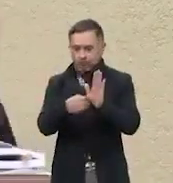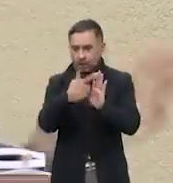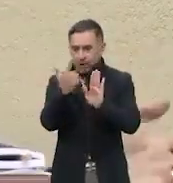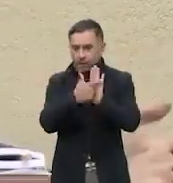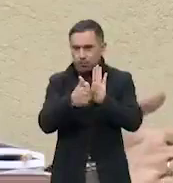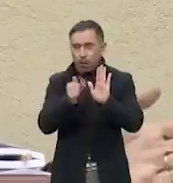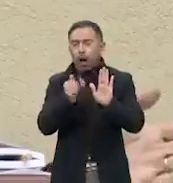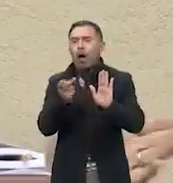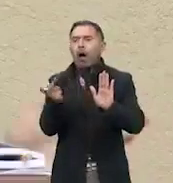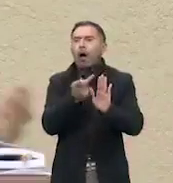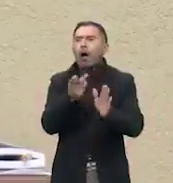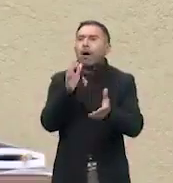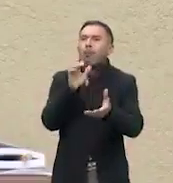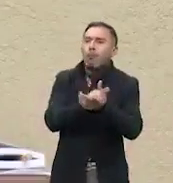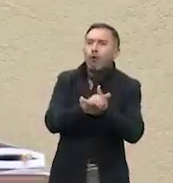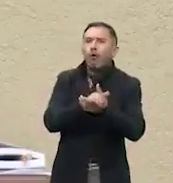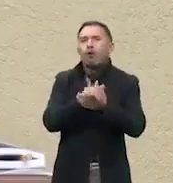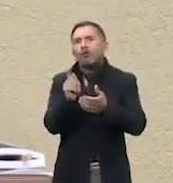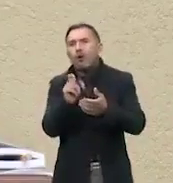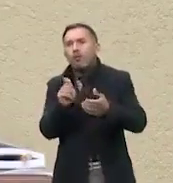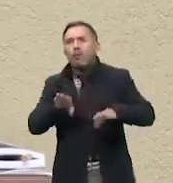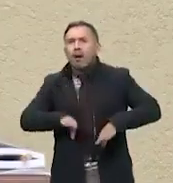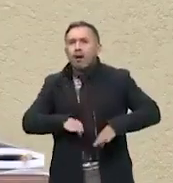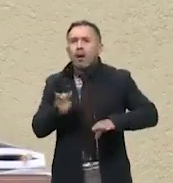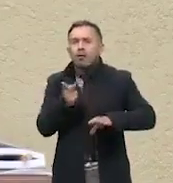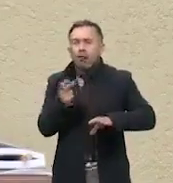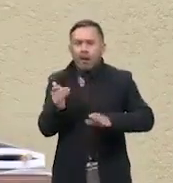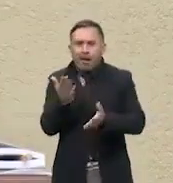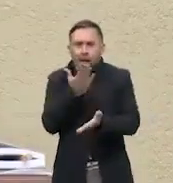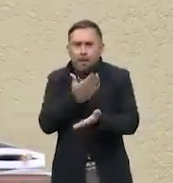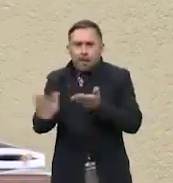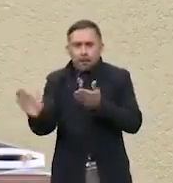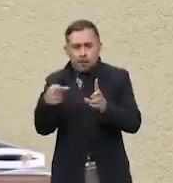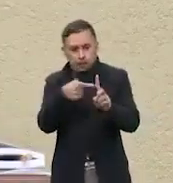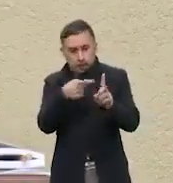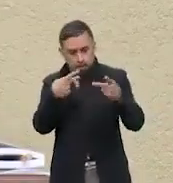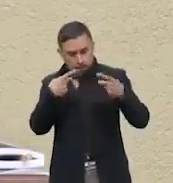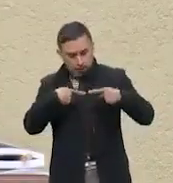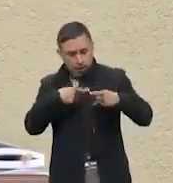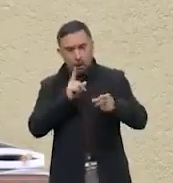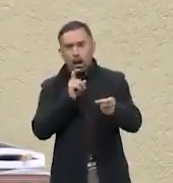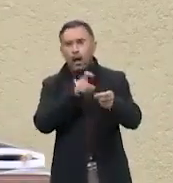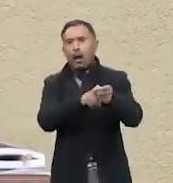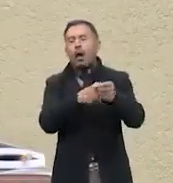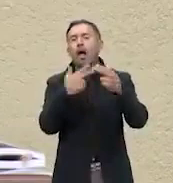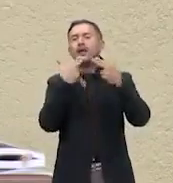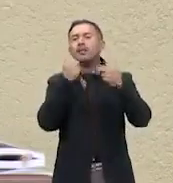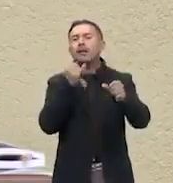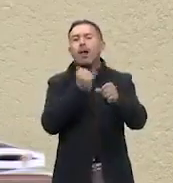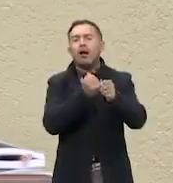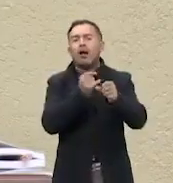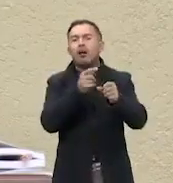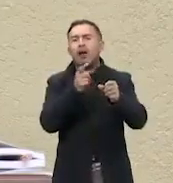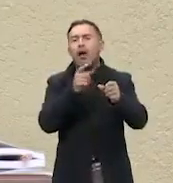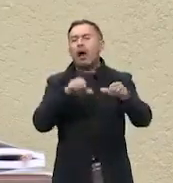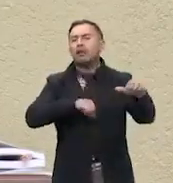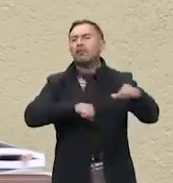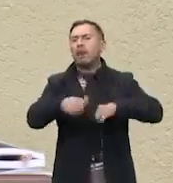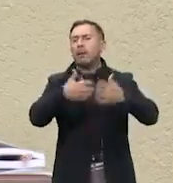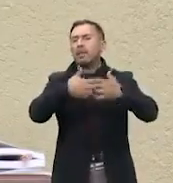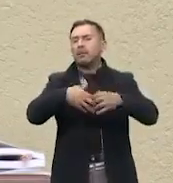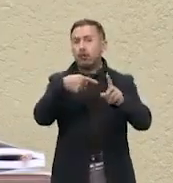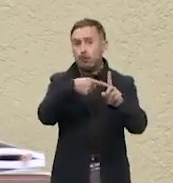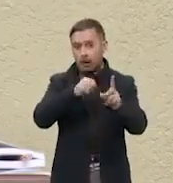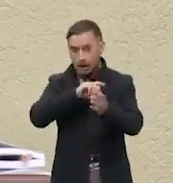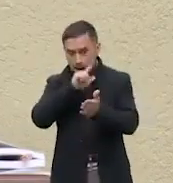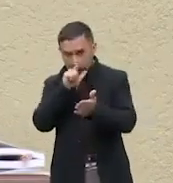no tiene nada que ver la relación afectiva, es una actividad, una persona con una actividad empresarial, y eso es lo que está prohibido por nuestras normas en